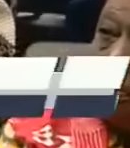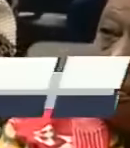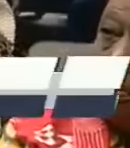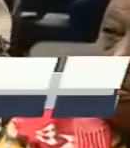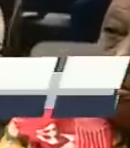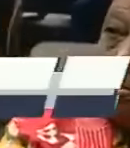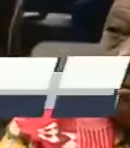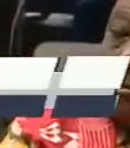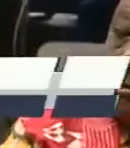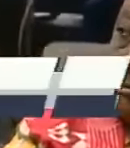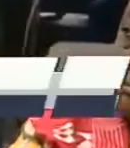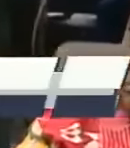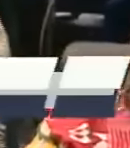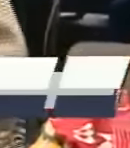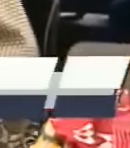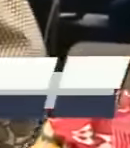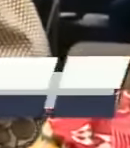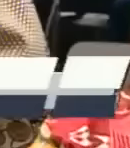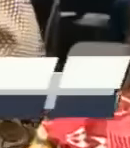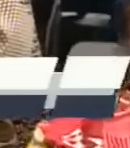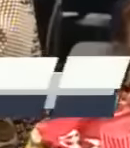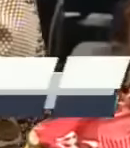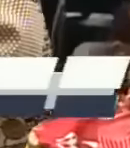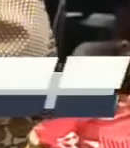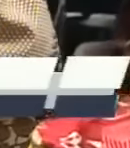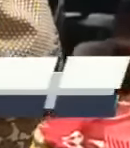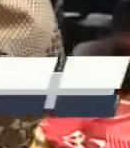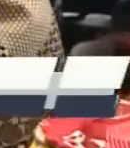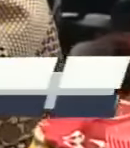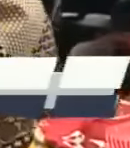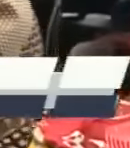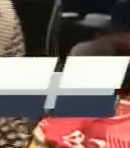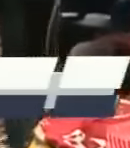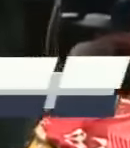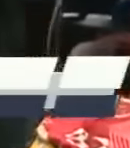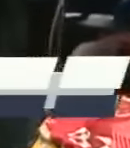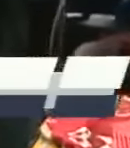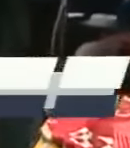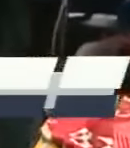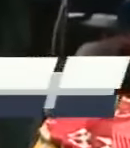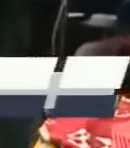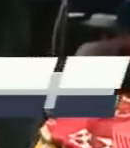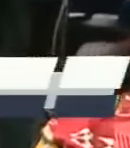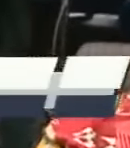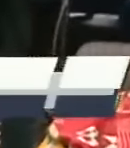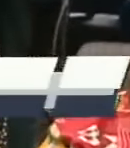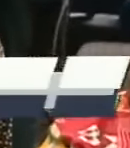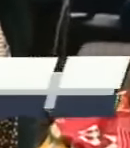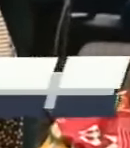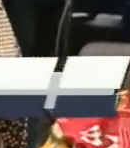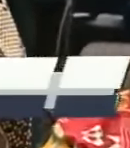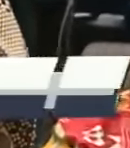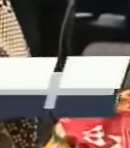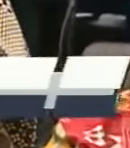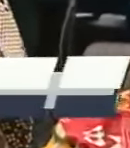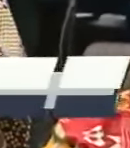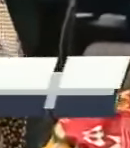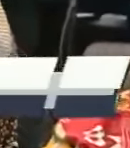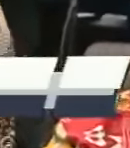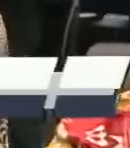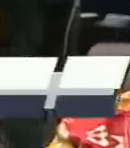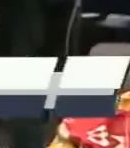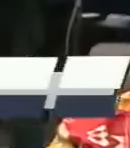unido, todas y todos, el pueblo, la gente que llaman de la oposición, a mis hermanos, a quienes